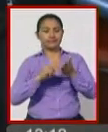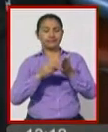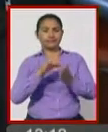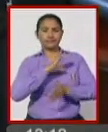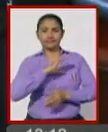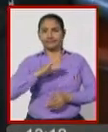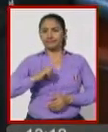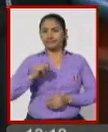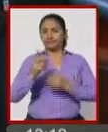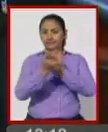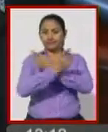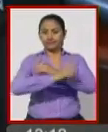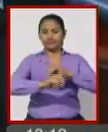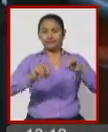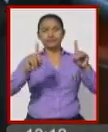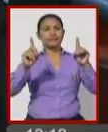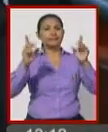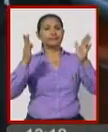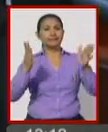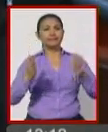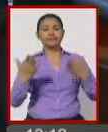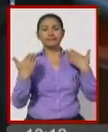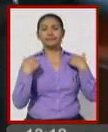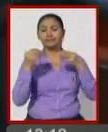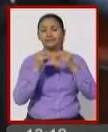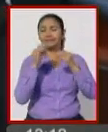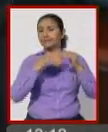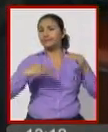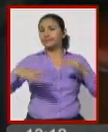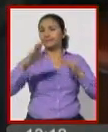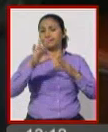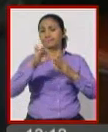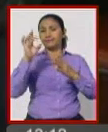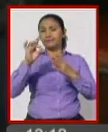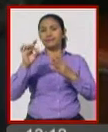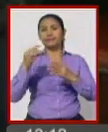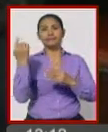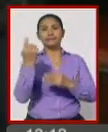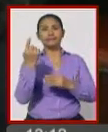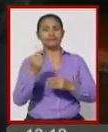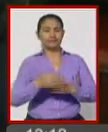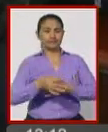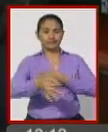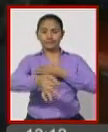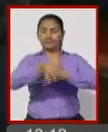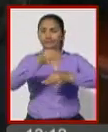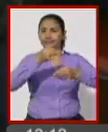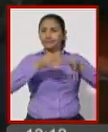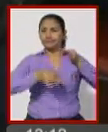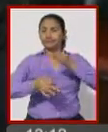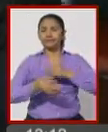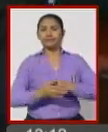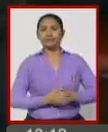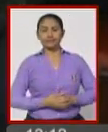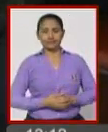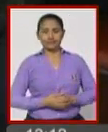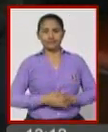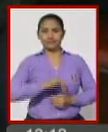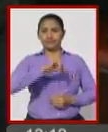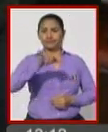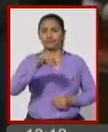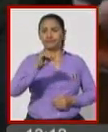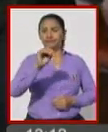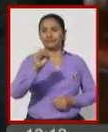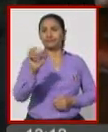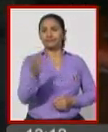concejales demócratas, precisamente quienes tienen mayoría, elegir de entre ellos al sucesor de José María